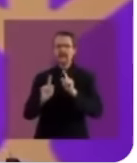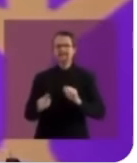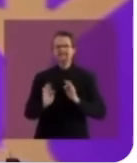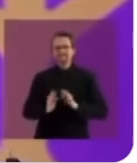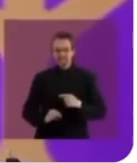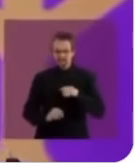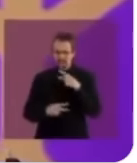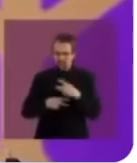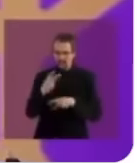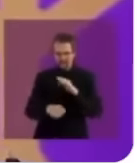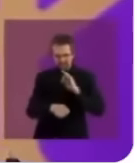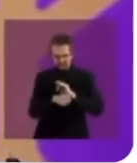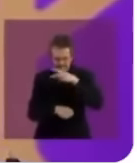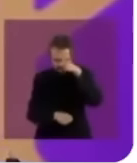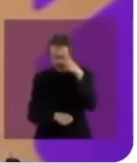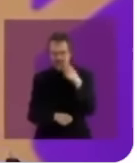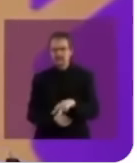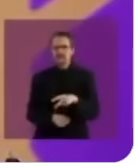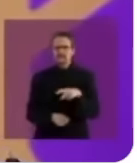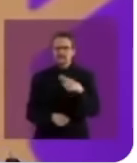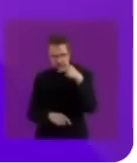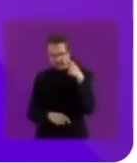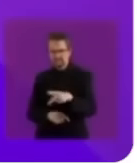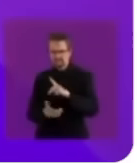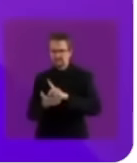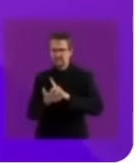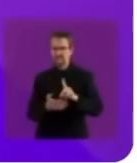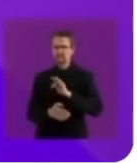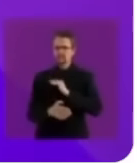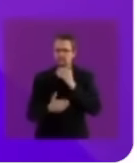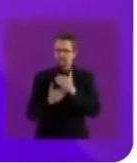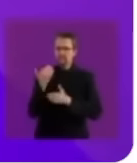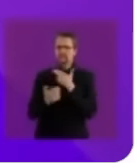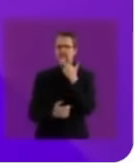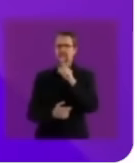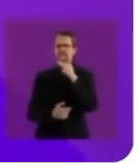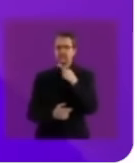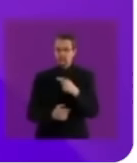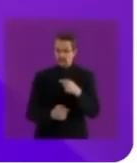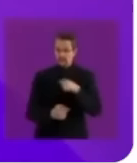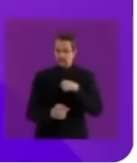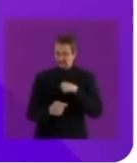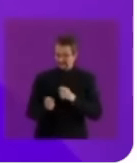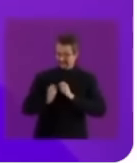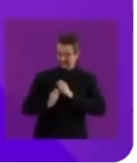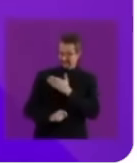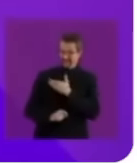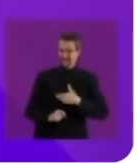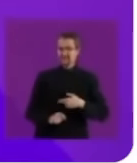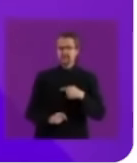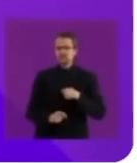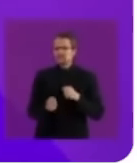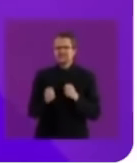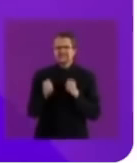Maínez, pero parece que no hizo absolutamente nada. Pero bueno, salieron a criticar que la doctora Claudia Sheinbaum no asistió el día de ayer a